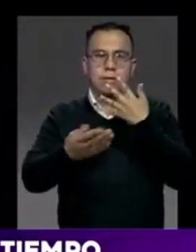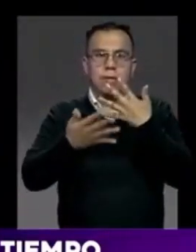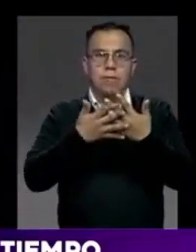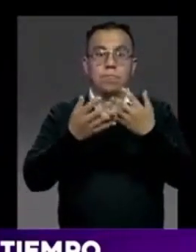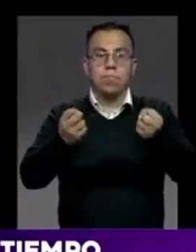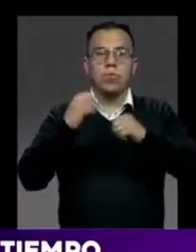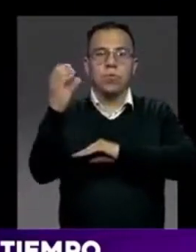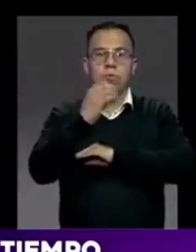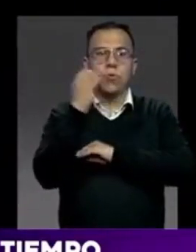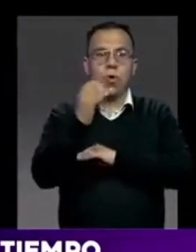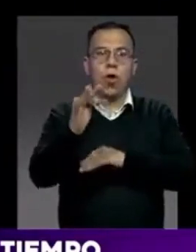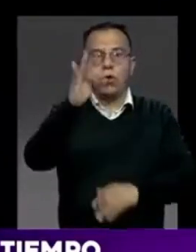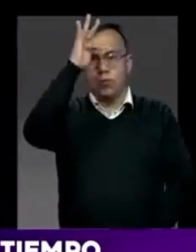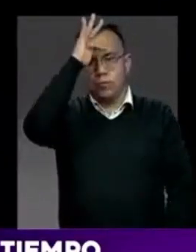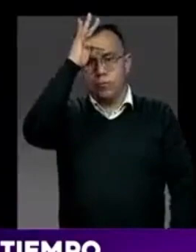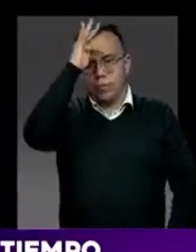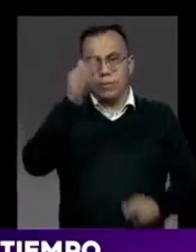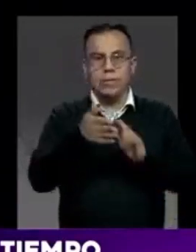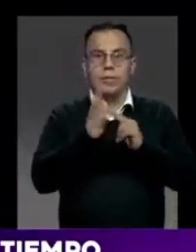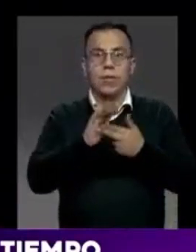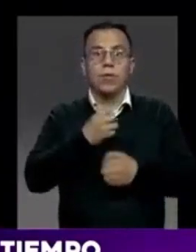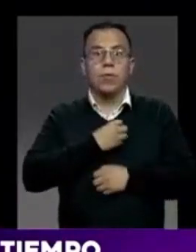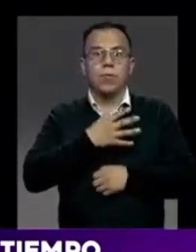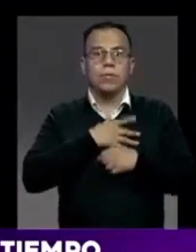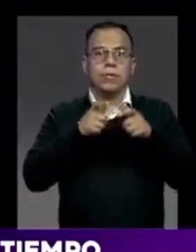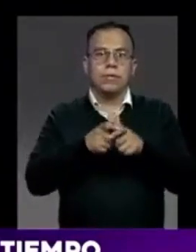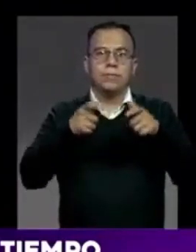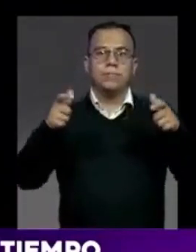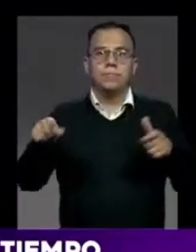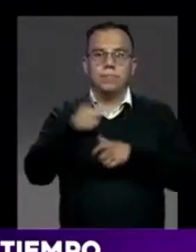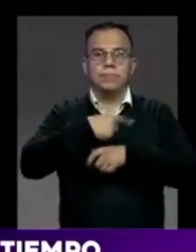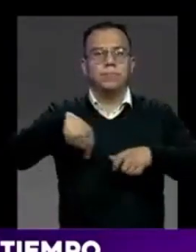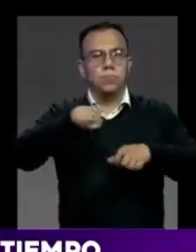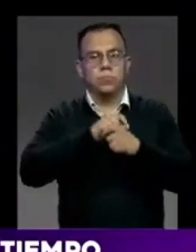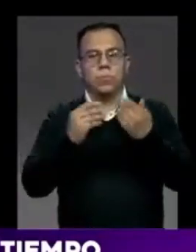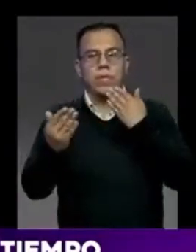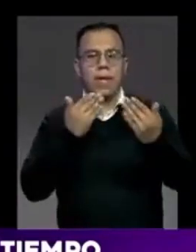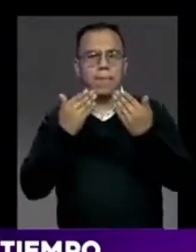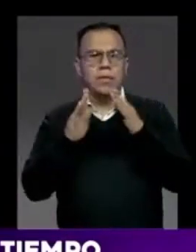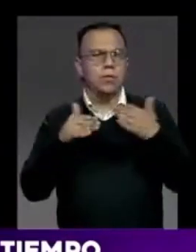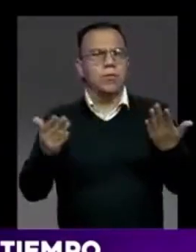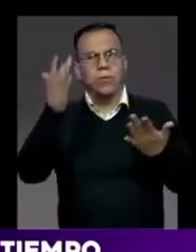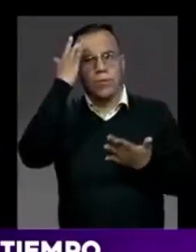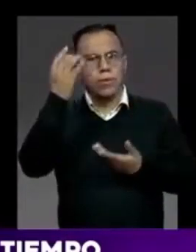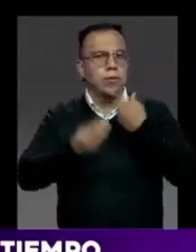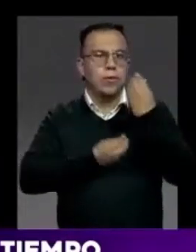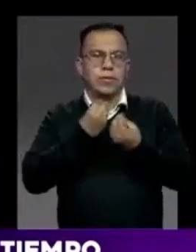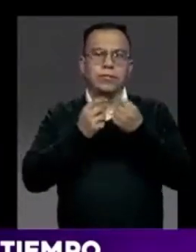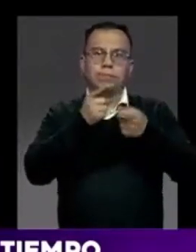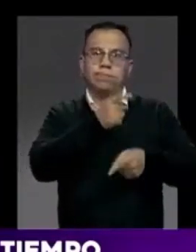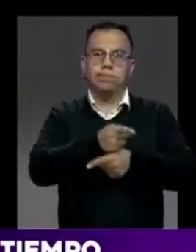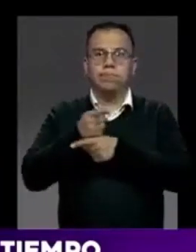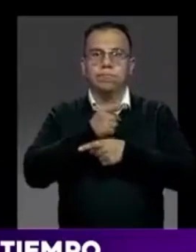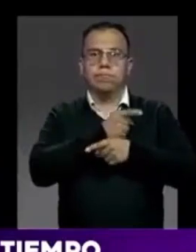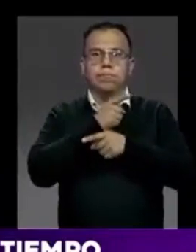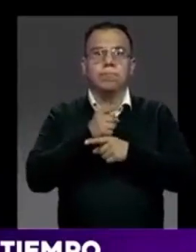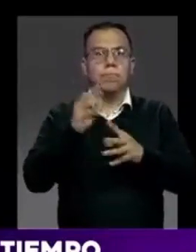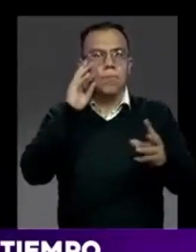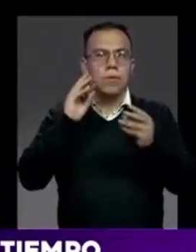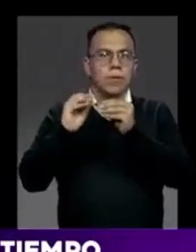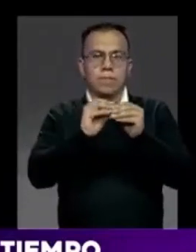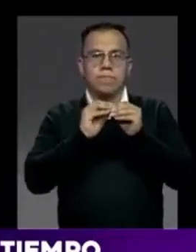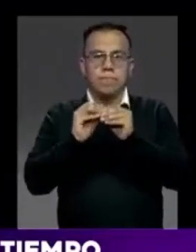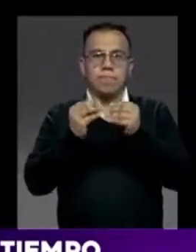colombia los hospitales tengo una oportunidad grandísima para dárselo a los campesinos porque no hacerlo claro en forma eficiente no estoy de acuerdo obviamente